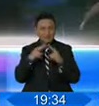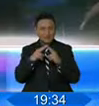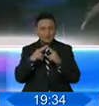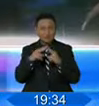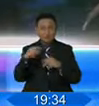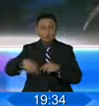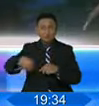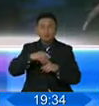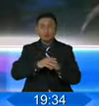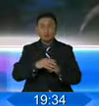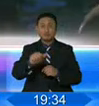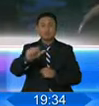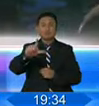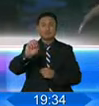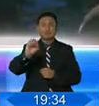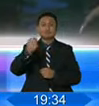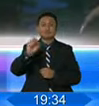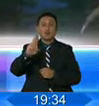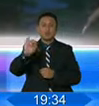al alosaurio.